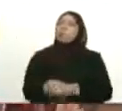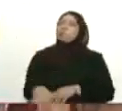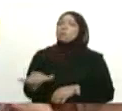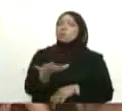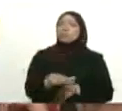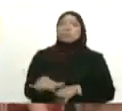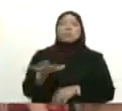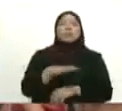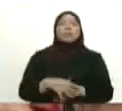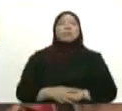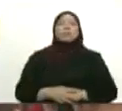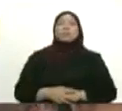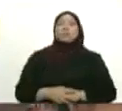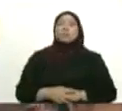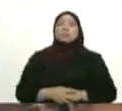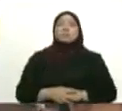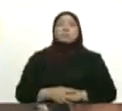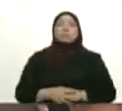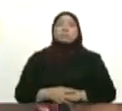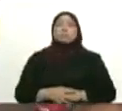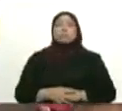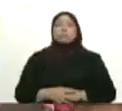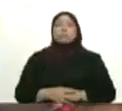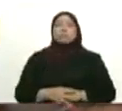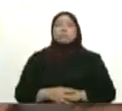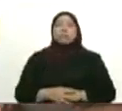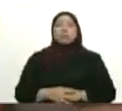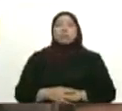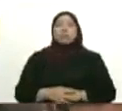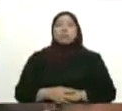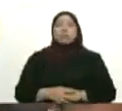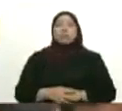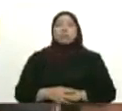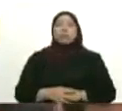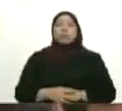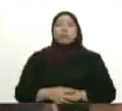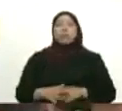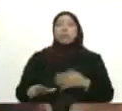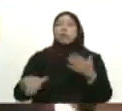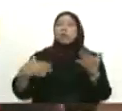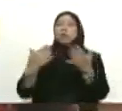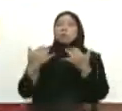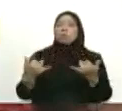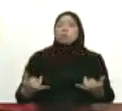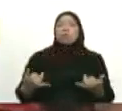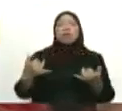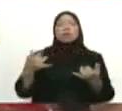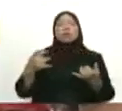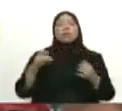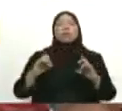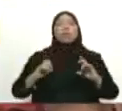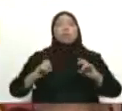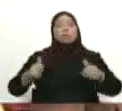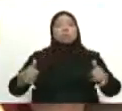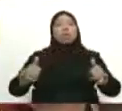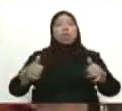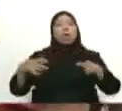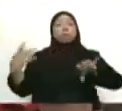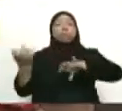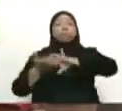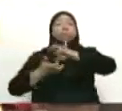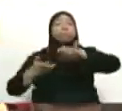para acá era para acá era para acá para acá no iban a entrar pero iban a lanzar bomba